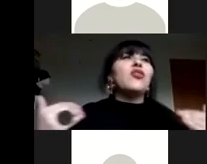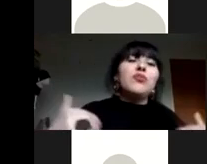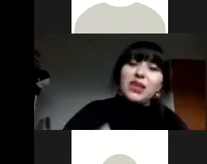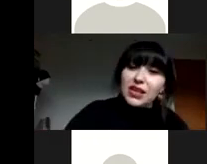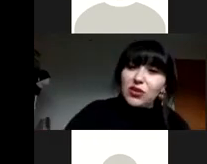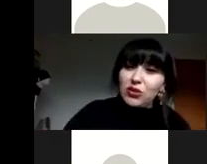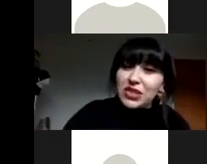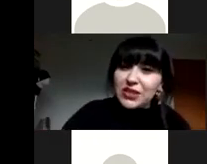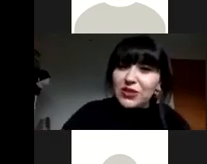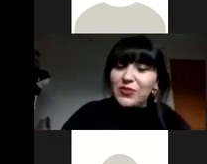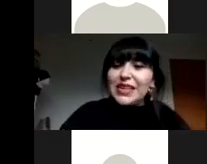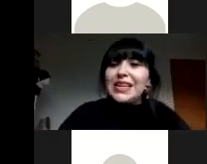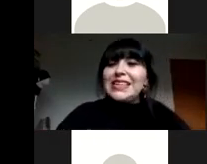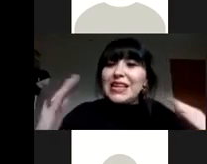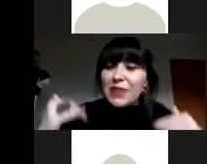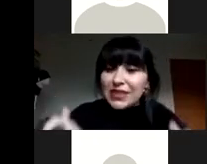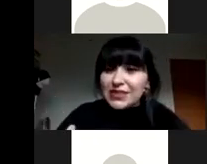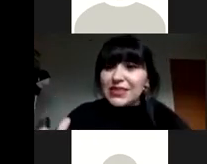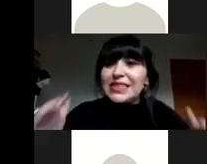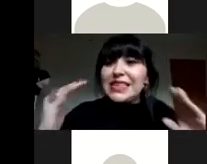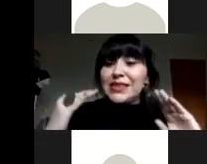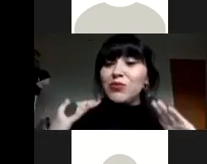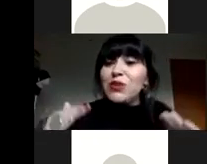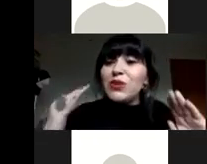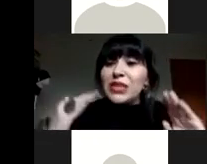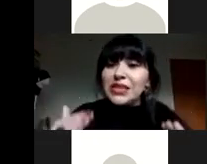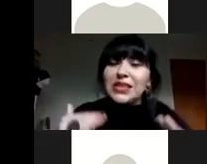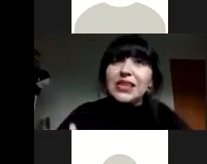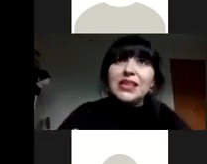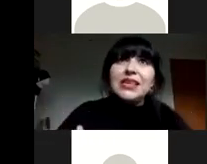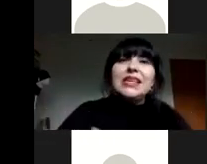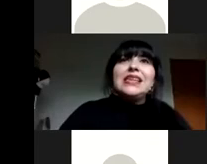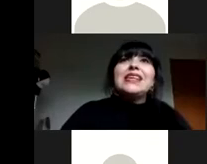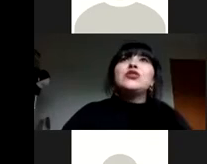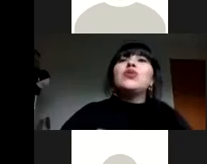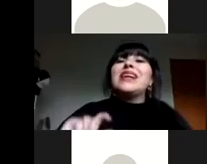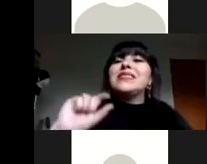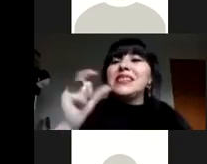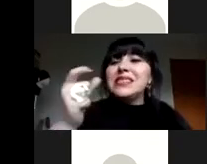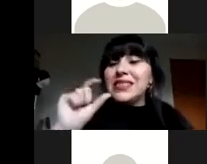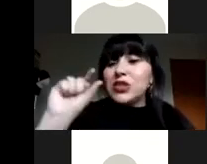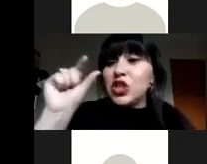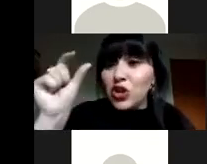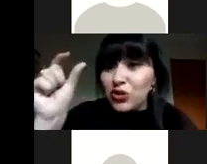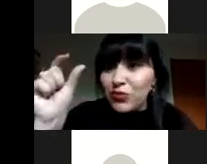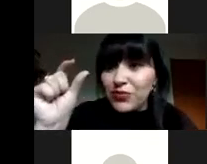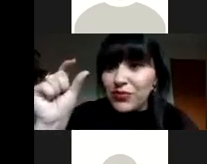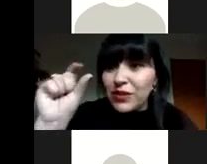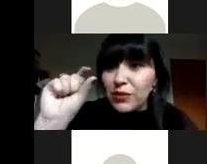quedo dormido, ¿no es cierto? Y además, que es muy importante entender que es una